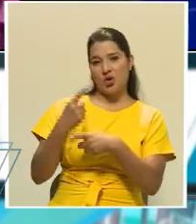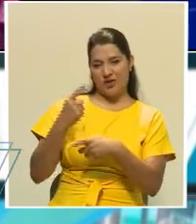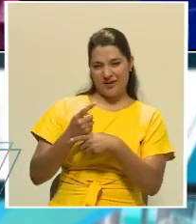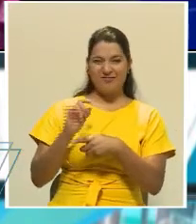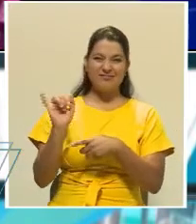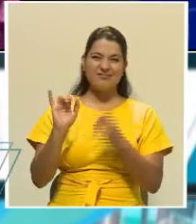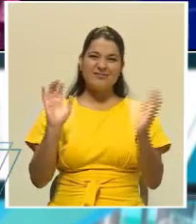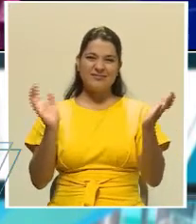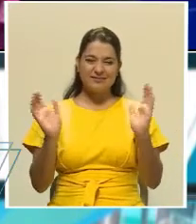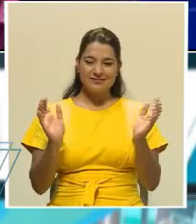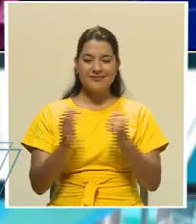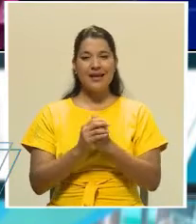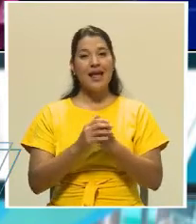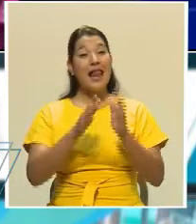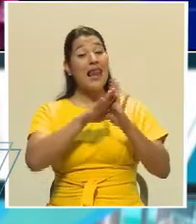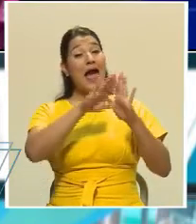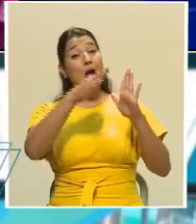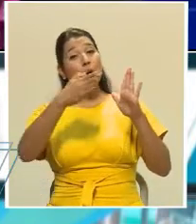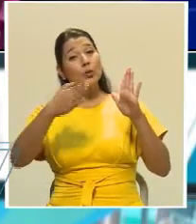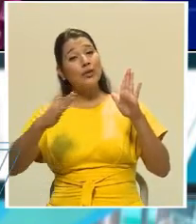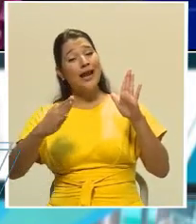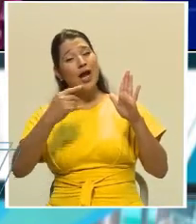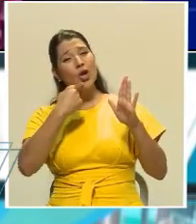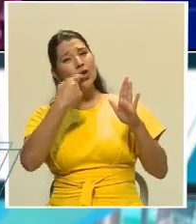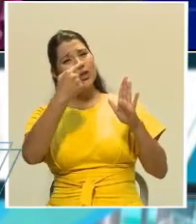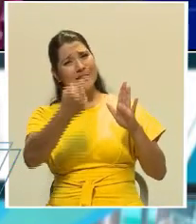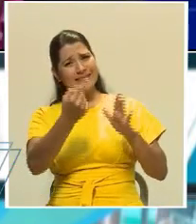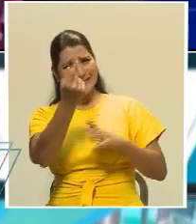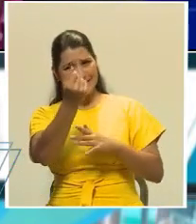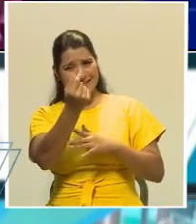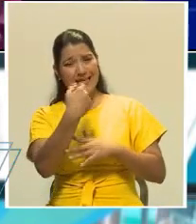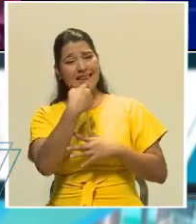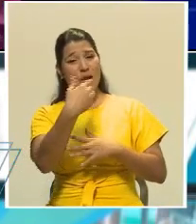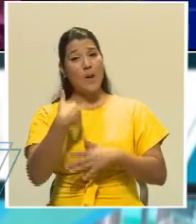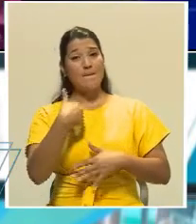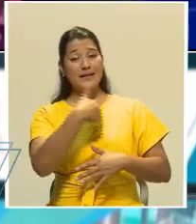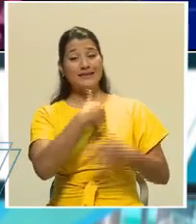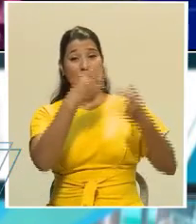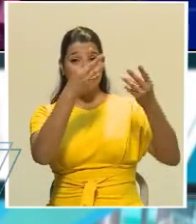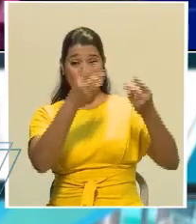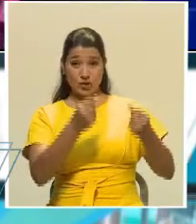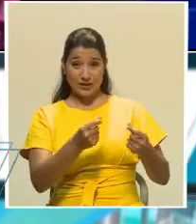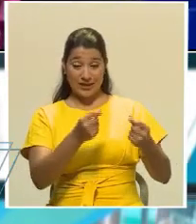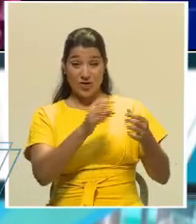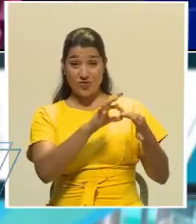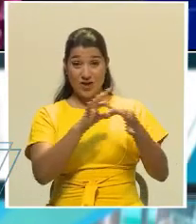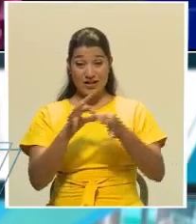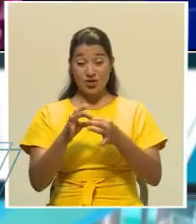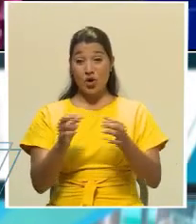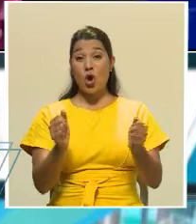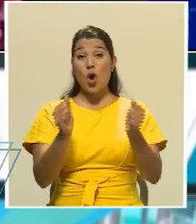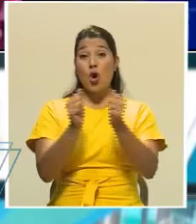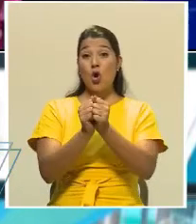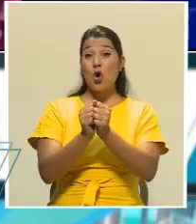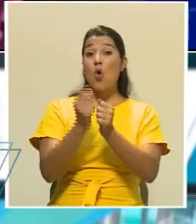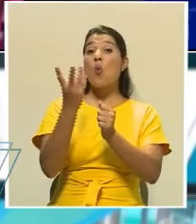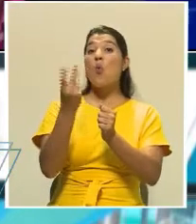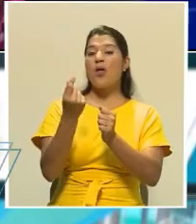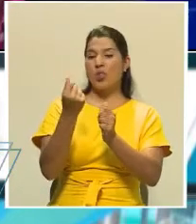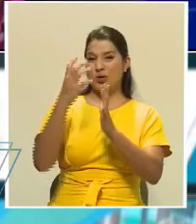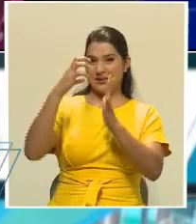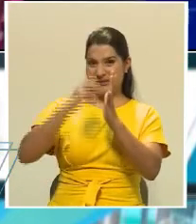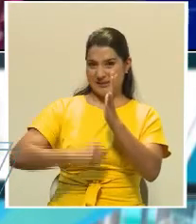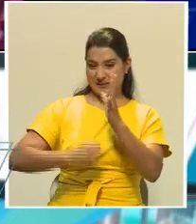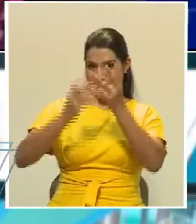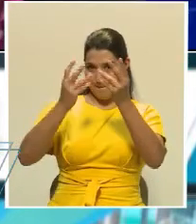la Contraloría contradijo la cifra dada por el Ministerio de Hacienda en relación al tamaño del recorte.